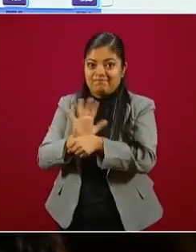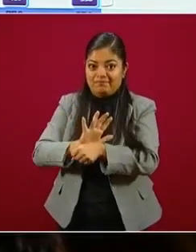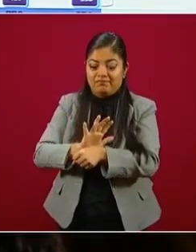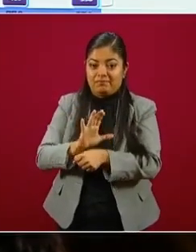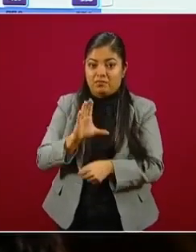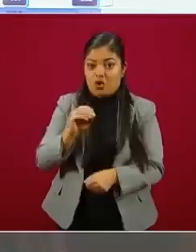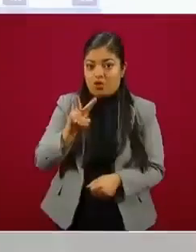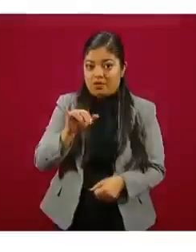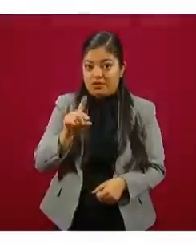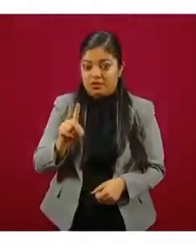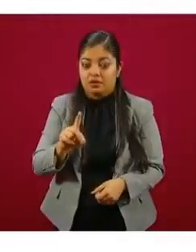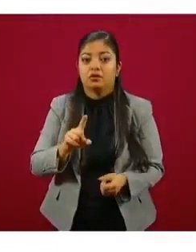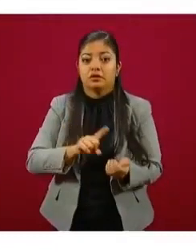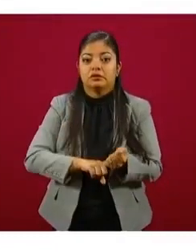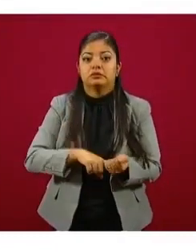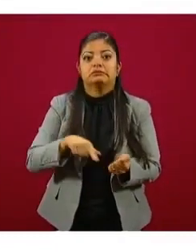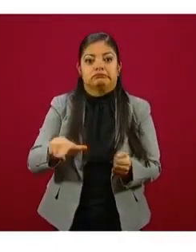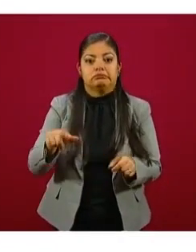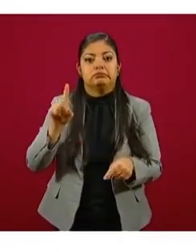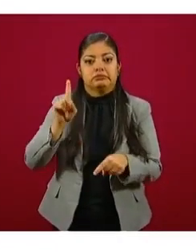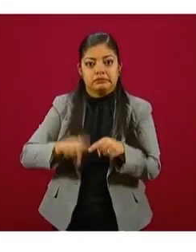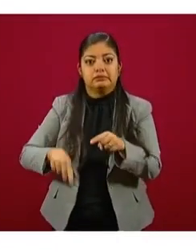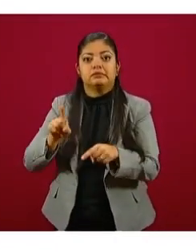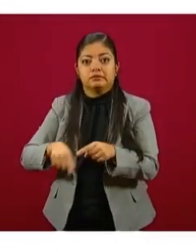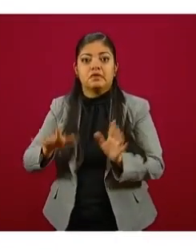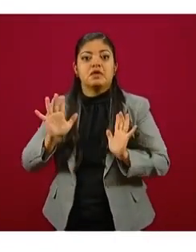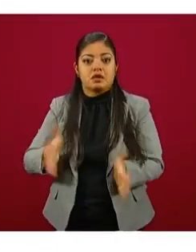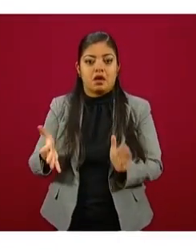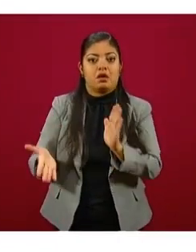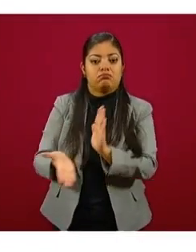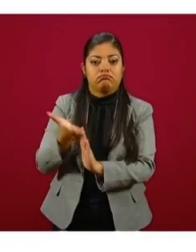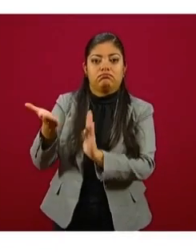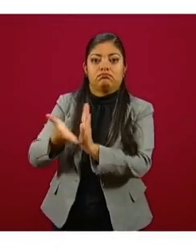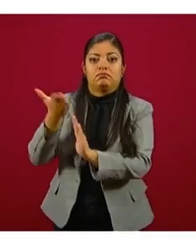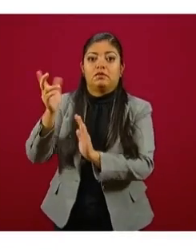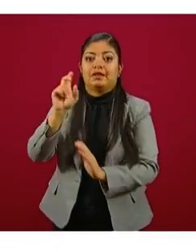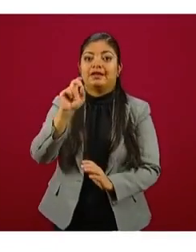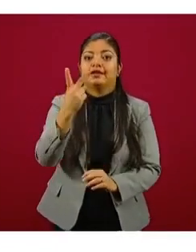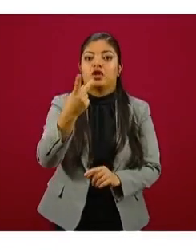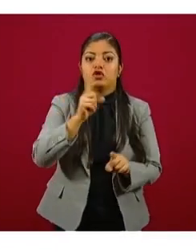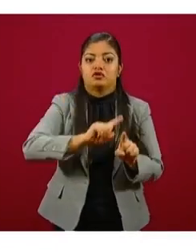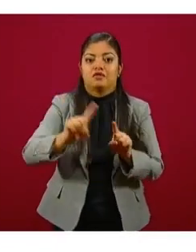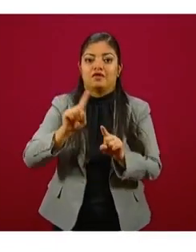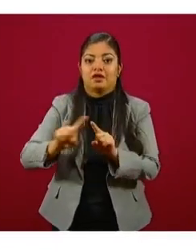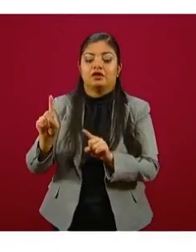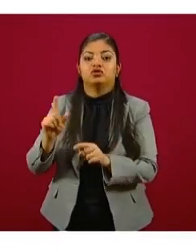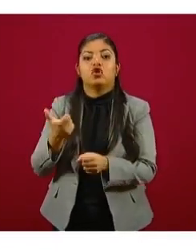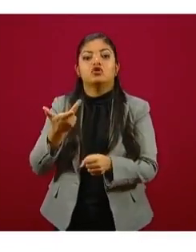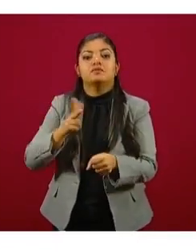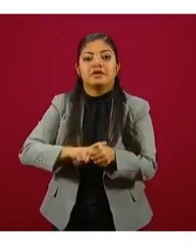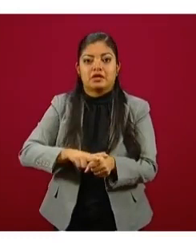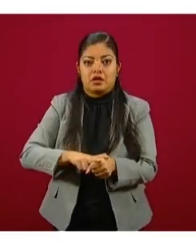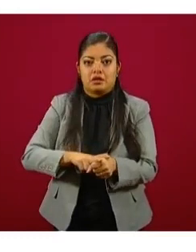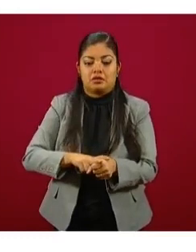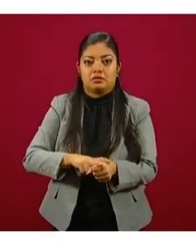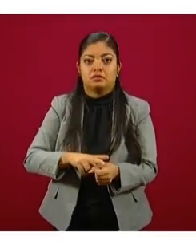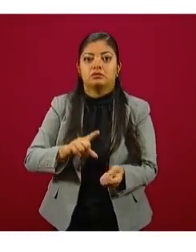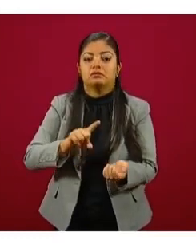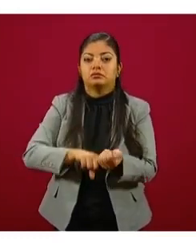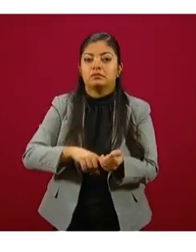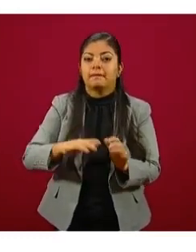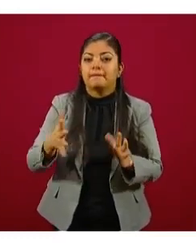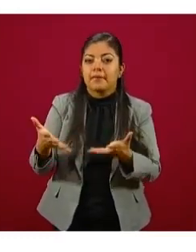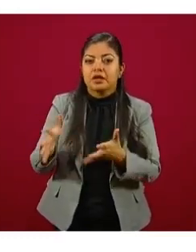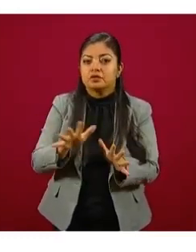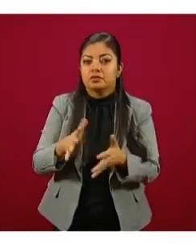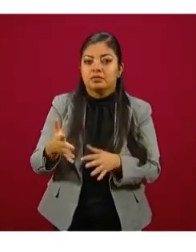una infraestructura terminada en este año de 32 hospitales, con un rescate hospitalario en promedio